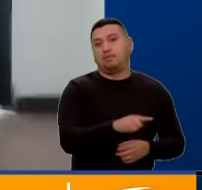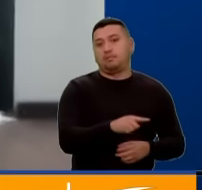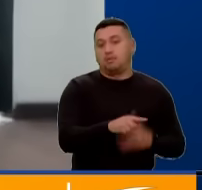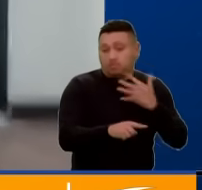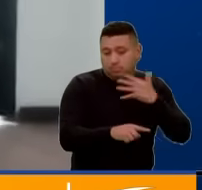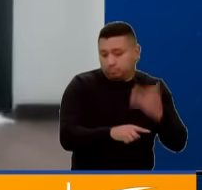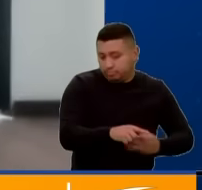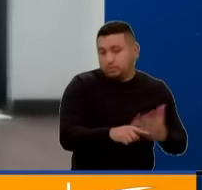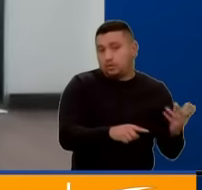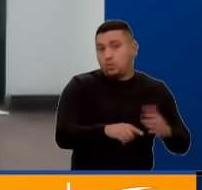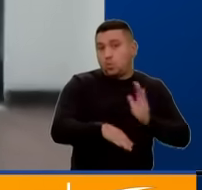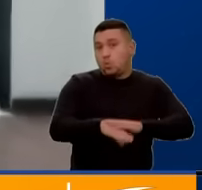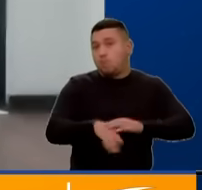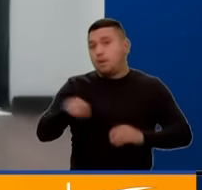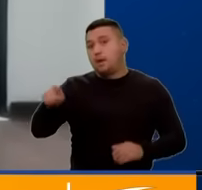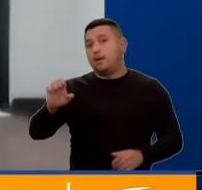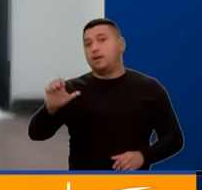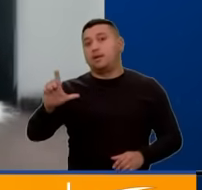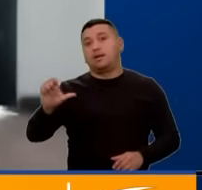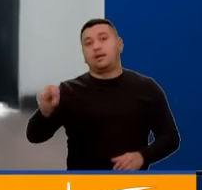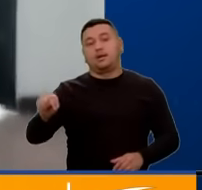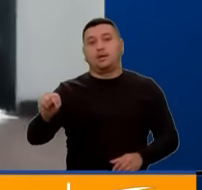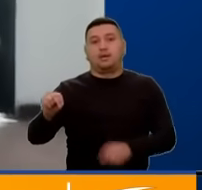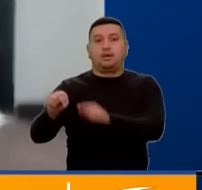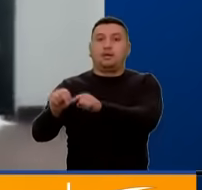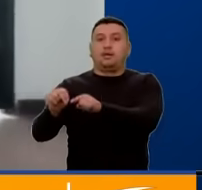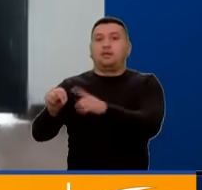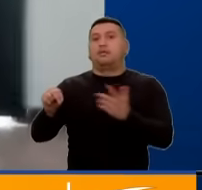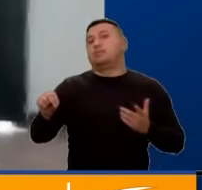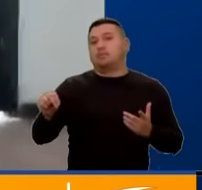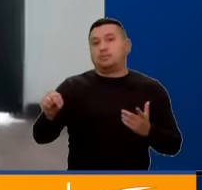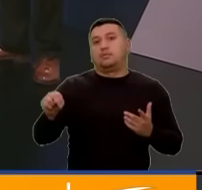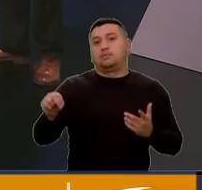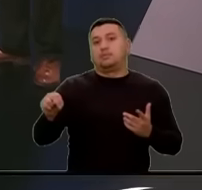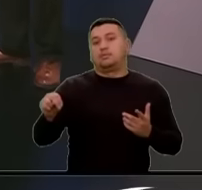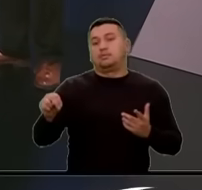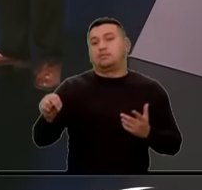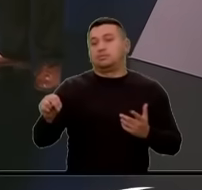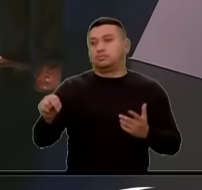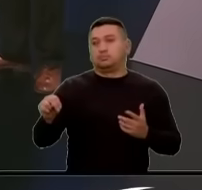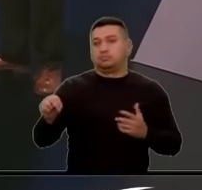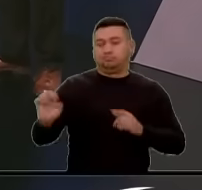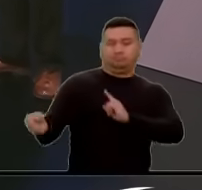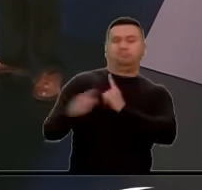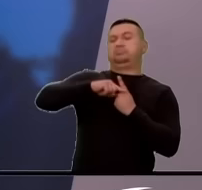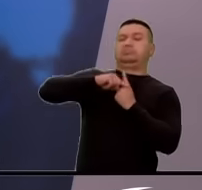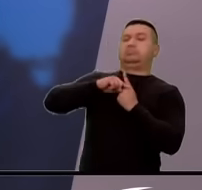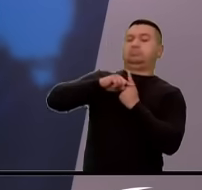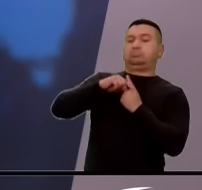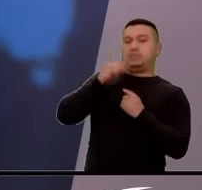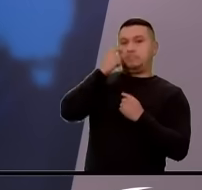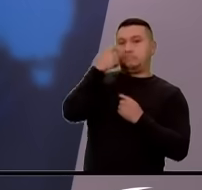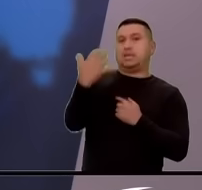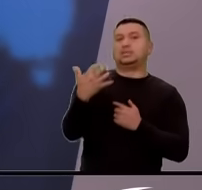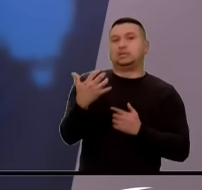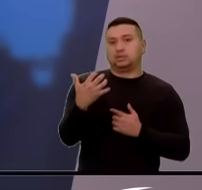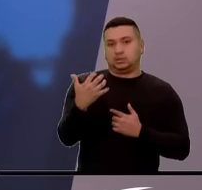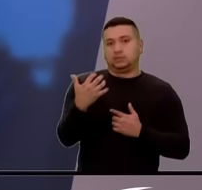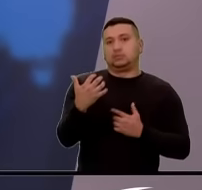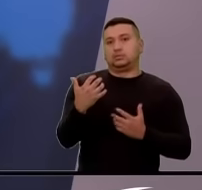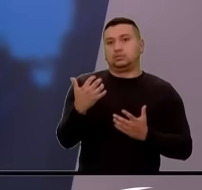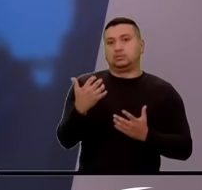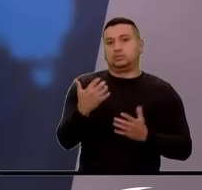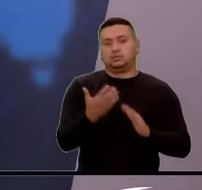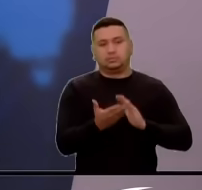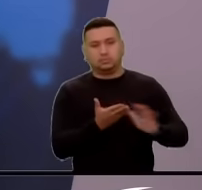y me emboscaron de una forma tremenda y temerosa. Señor Luis, entonces, discúlpeme, lo interrumpo.